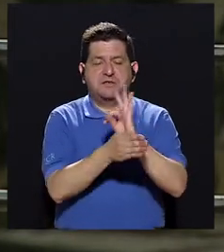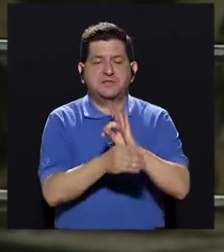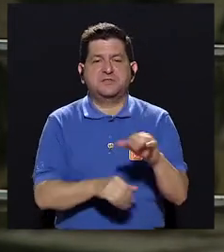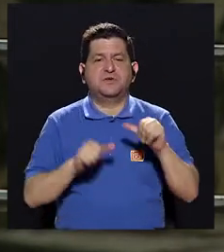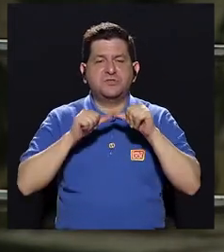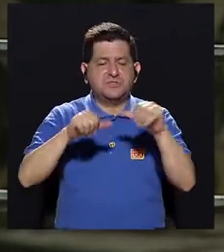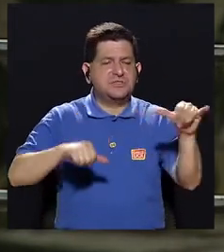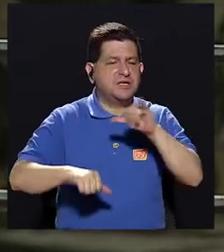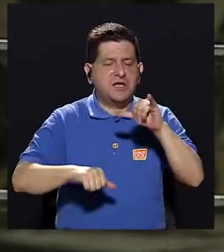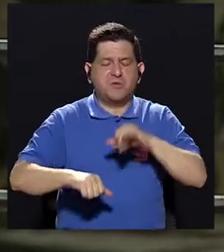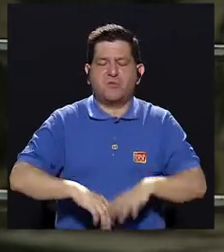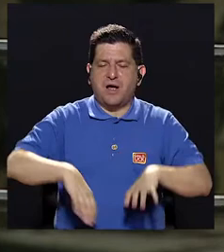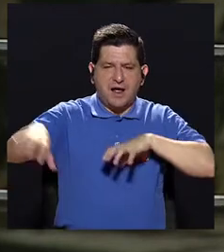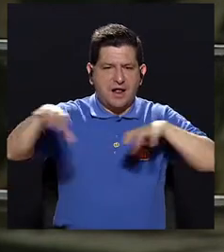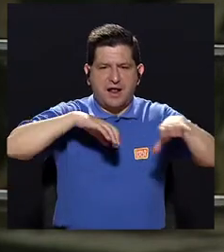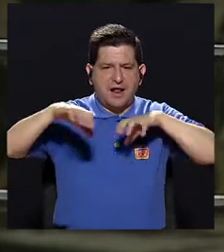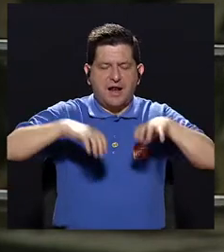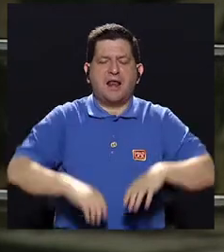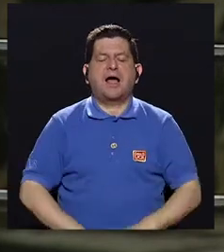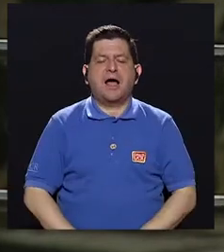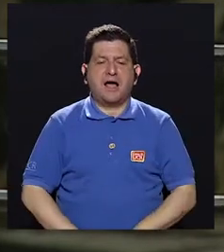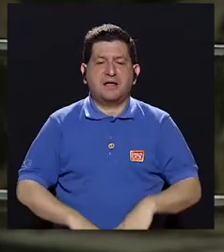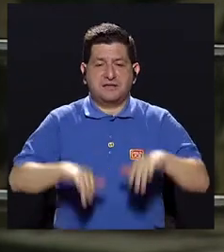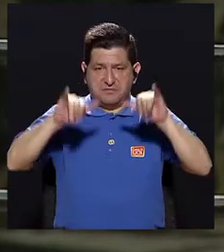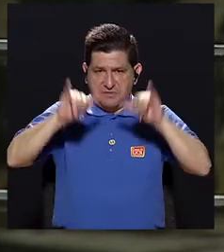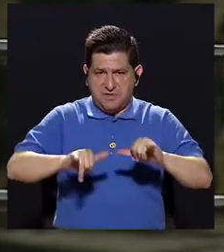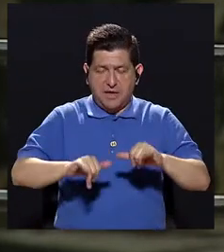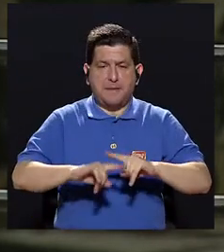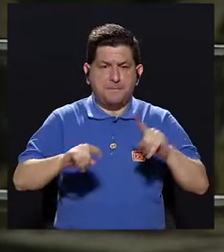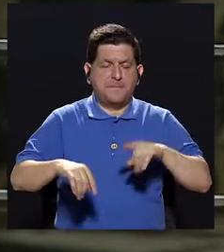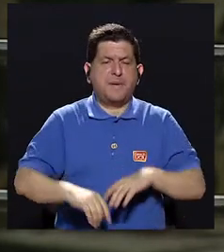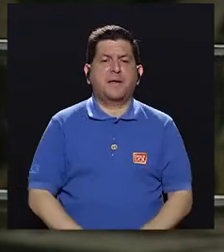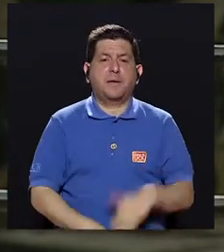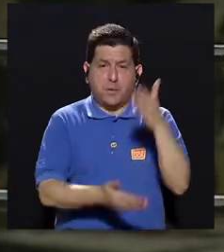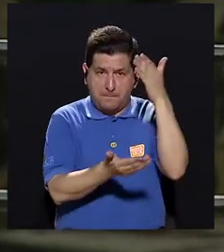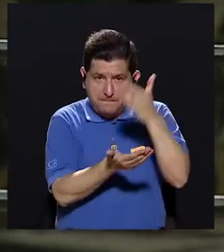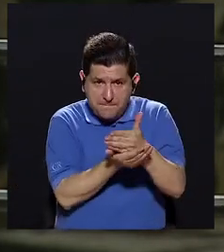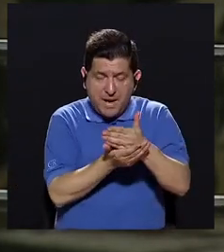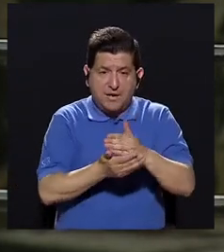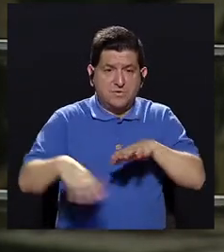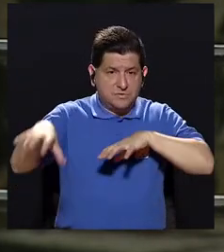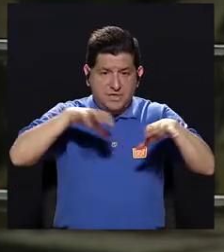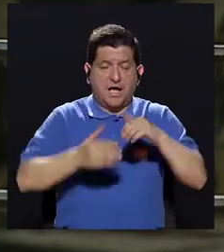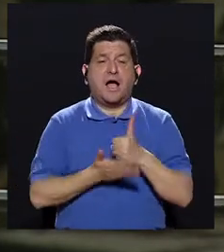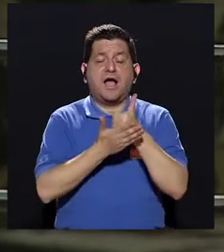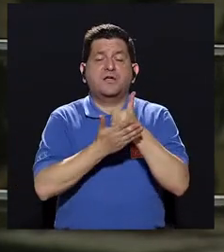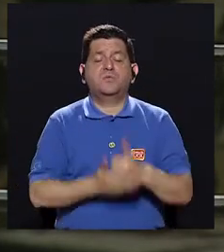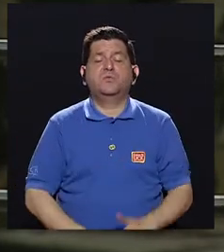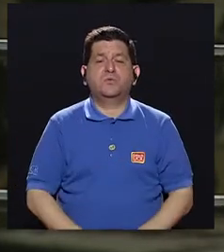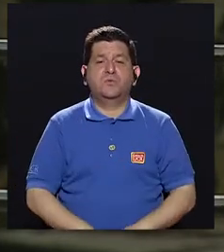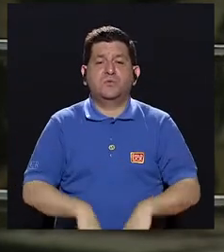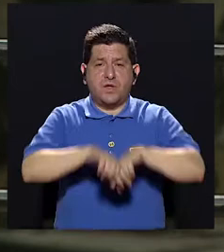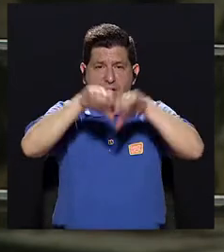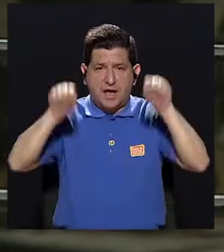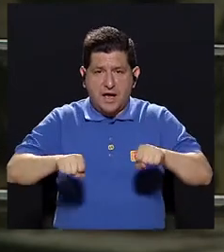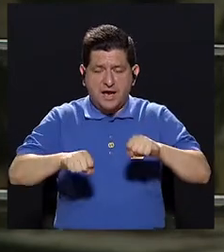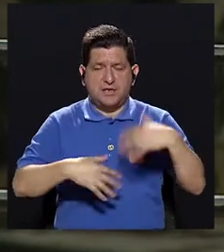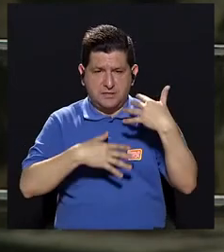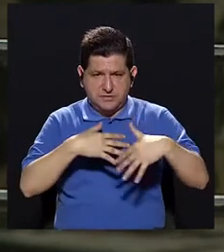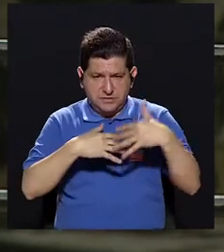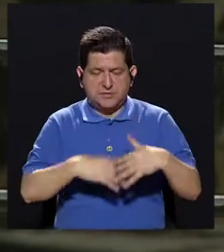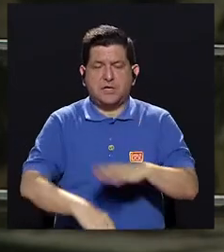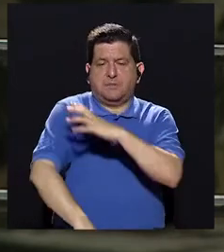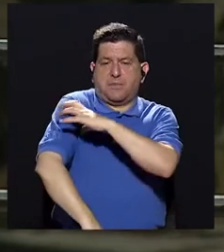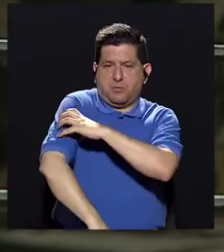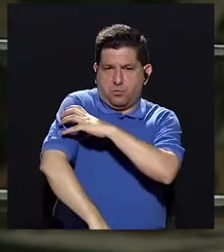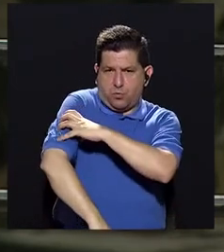el mismo ambiente de sedentarismo. La pausa activa es que haces algo para ayudar a la circulación, para ayudar a la